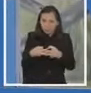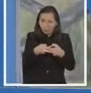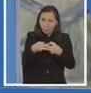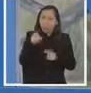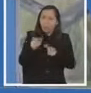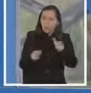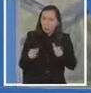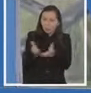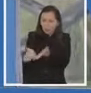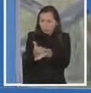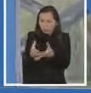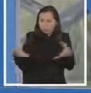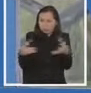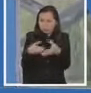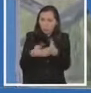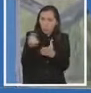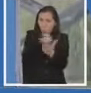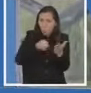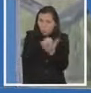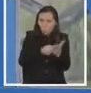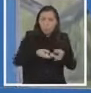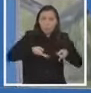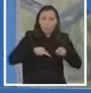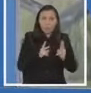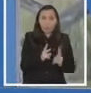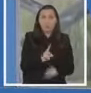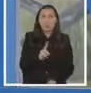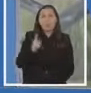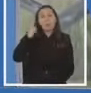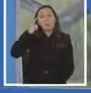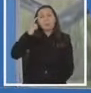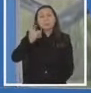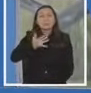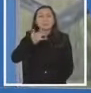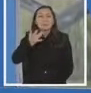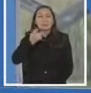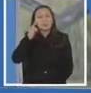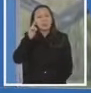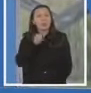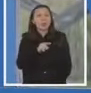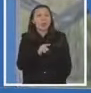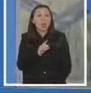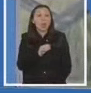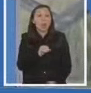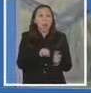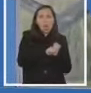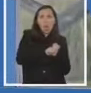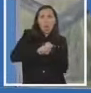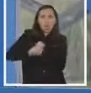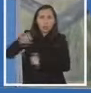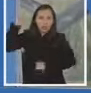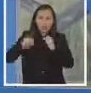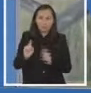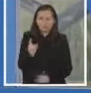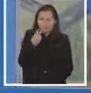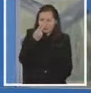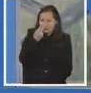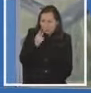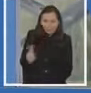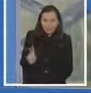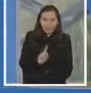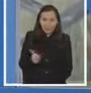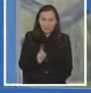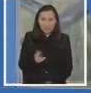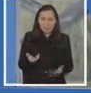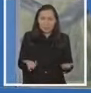se organice para luchar por sus derechos, no es una cuestión que tiene que verse como algo contra las empresas. Al